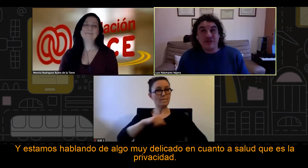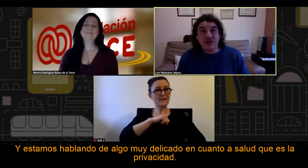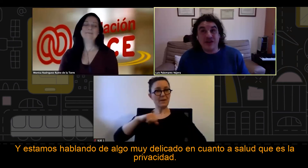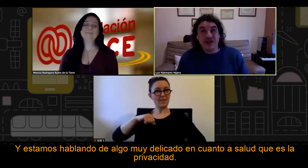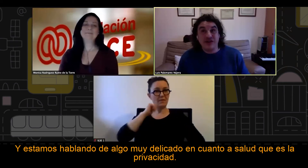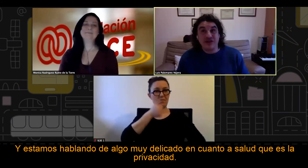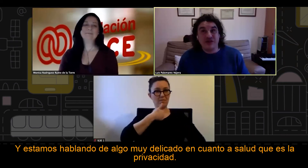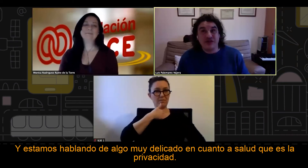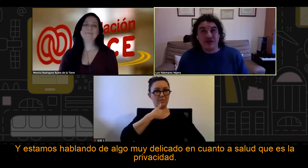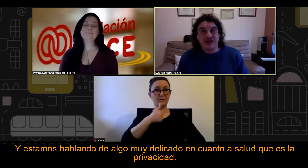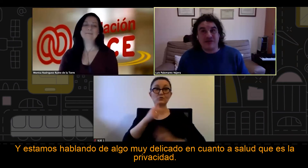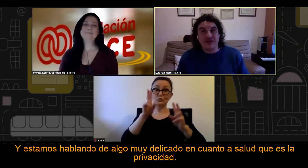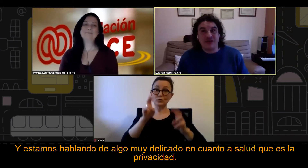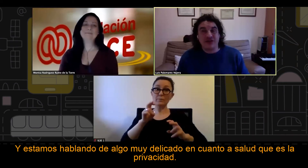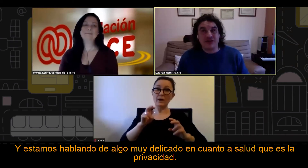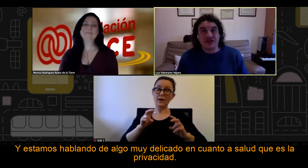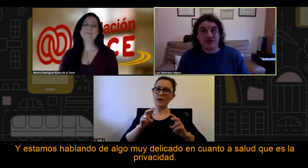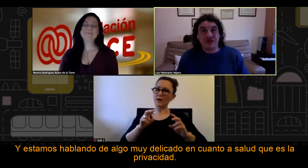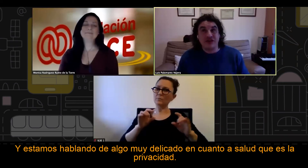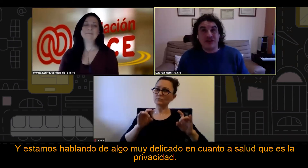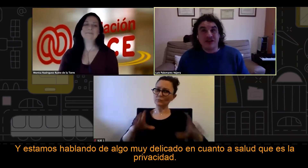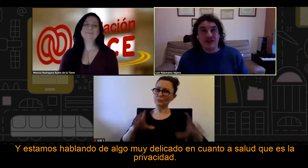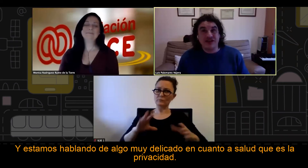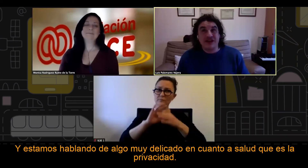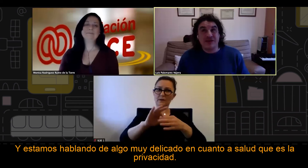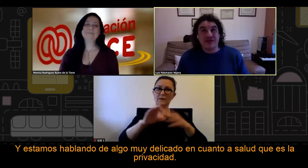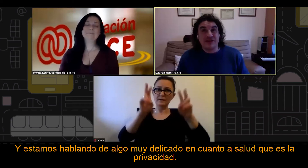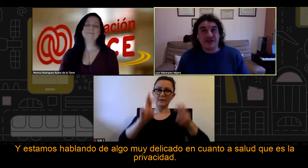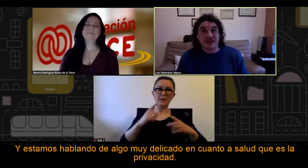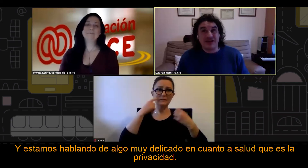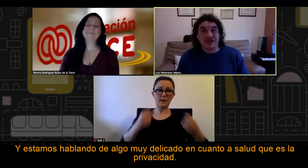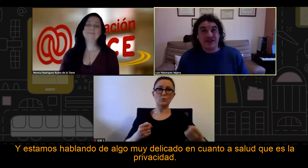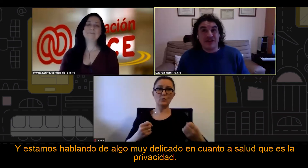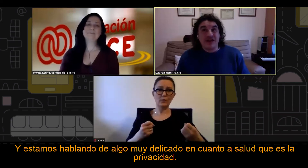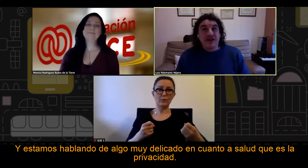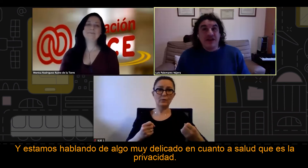muy delicado en cuanto a salud, que es la privacidad.